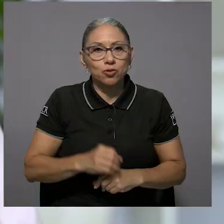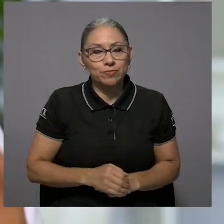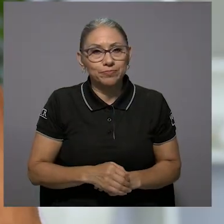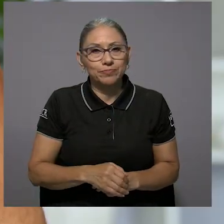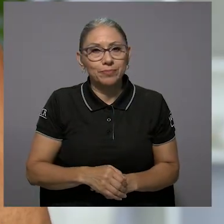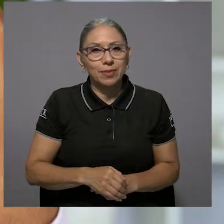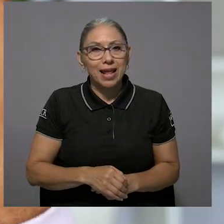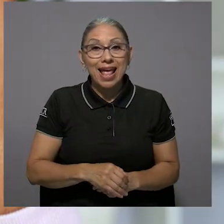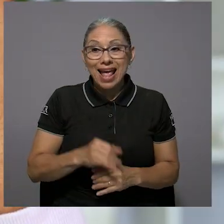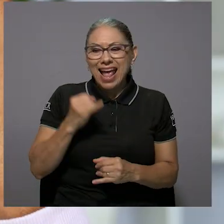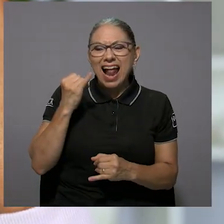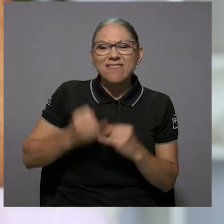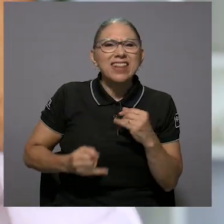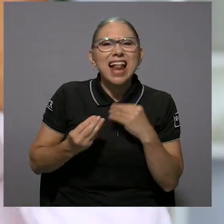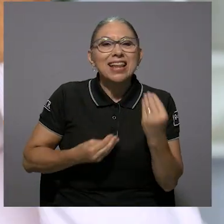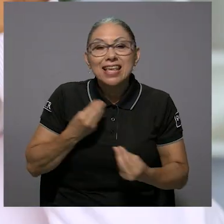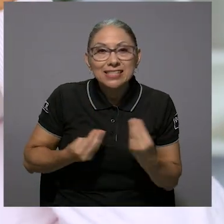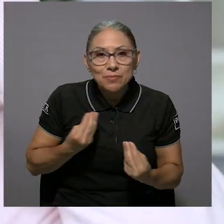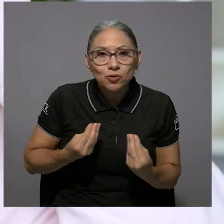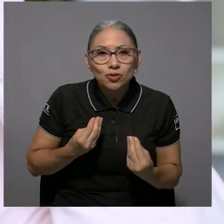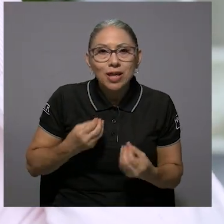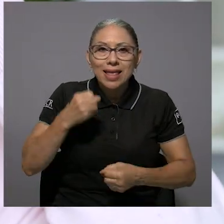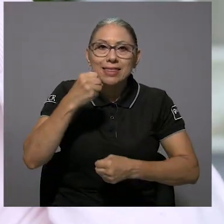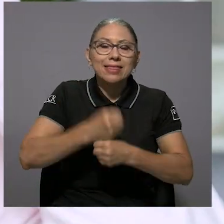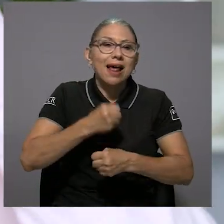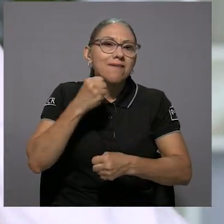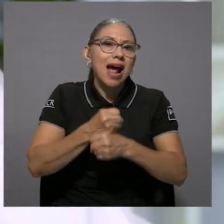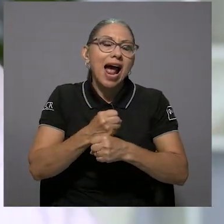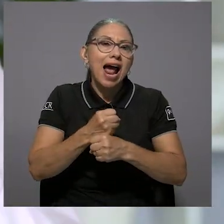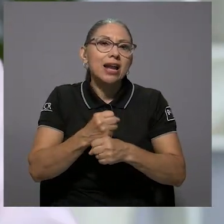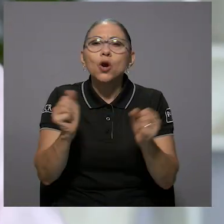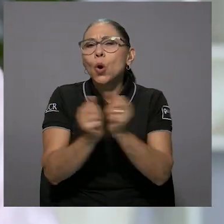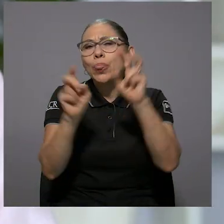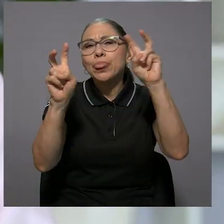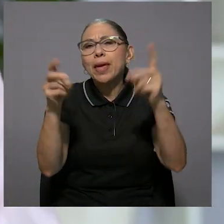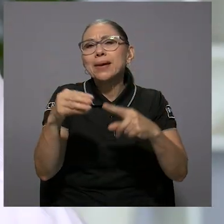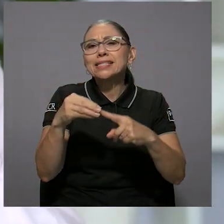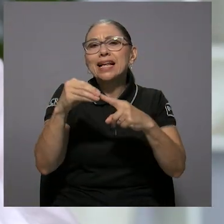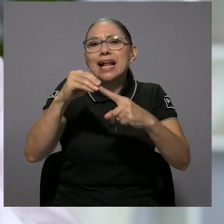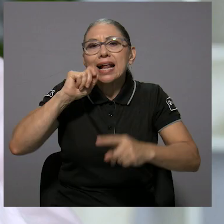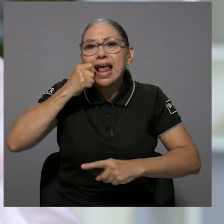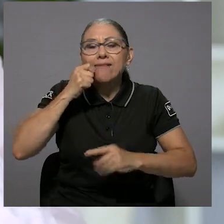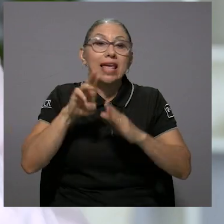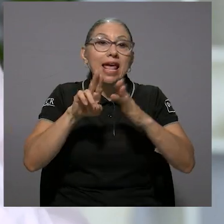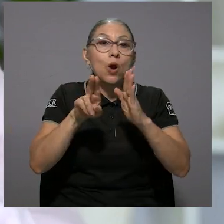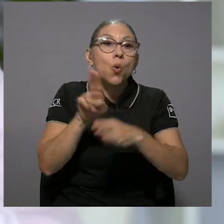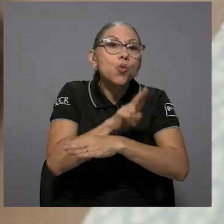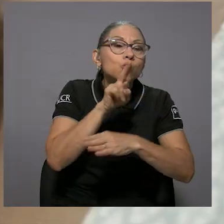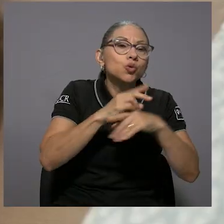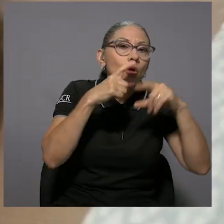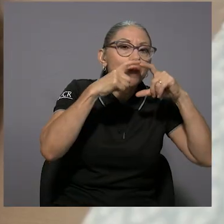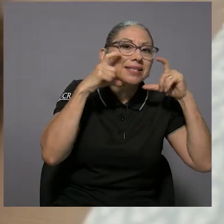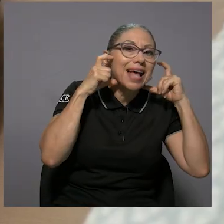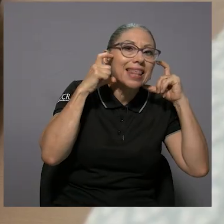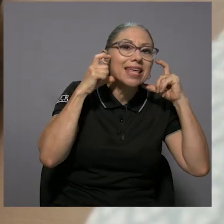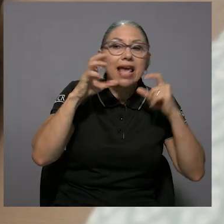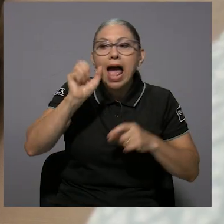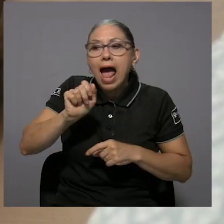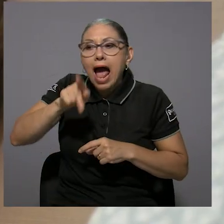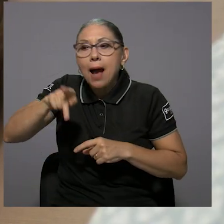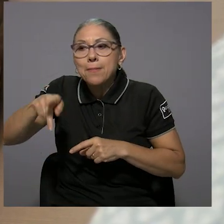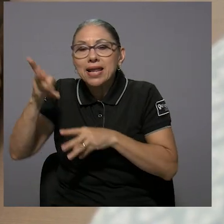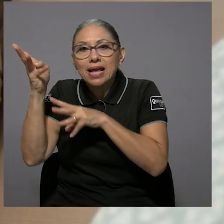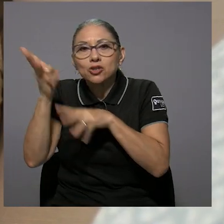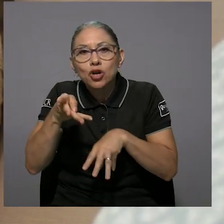impacto. Lo que hicimos al final fue trabajar, por ejemplo, en temas clave: uso de mascarillas, aplicaciones